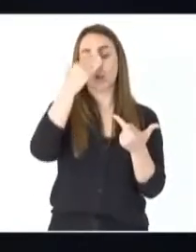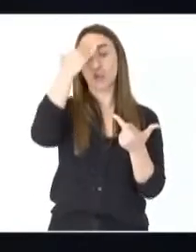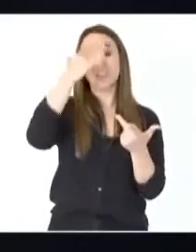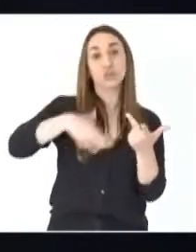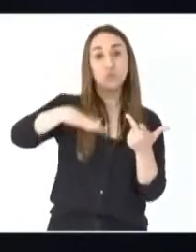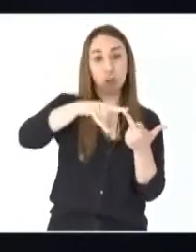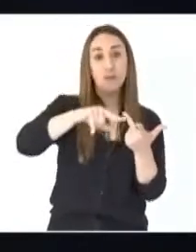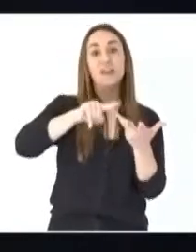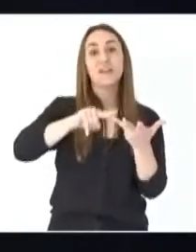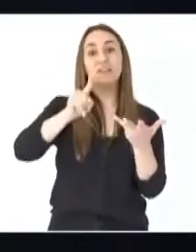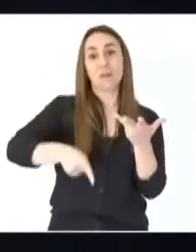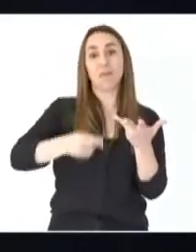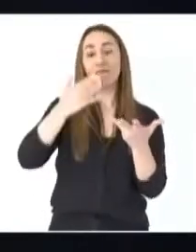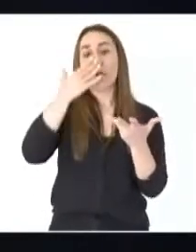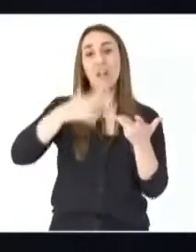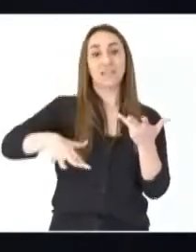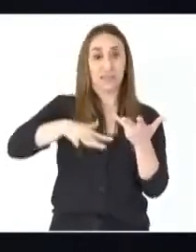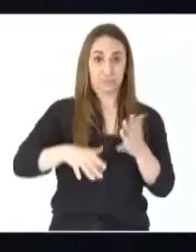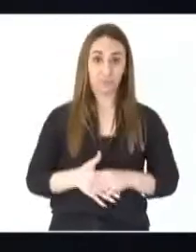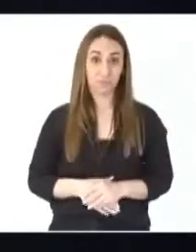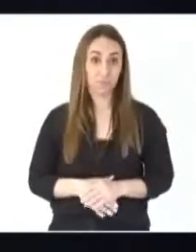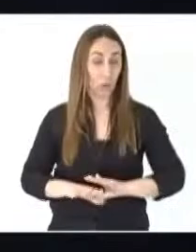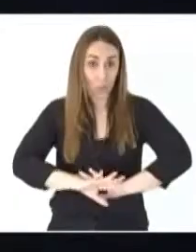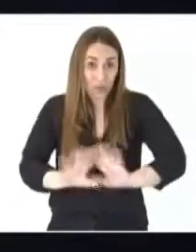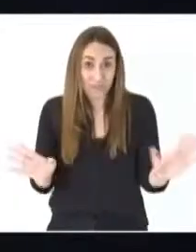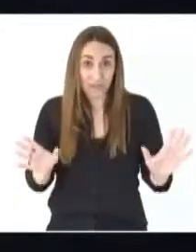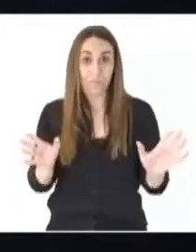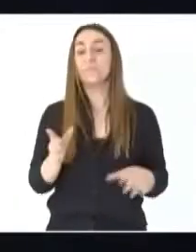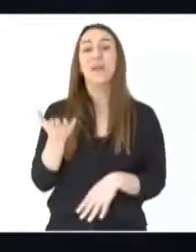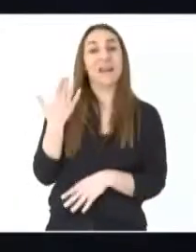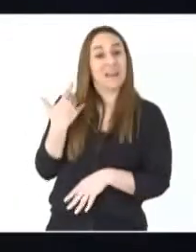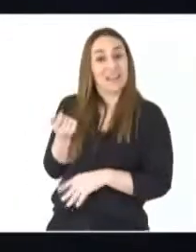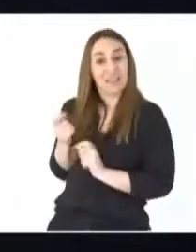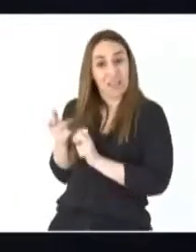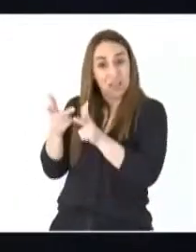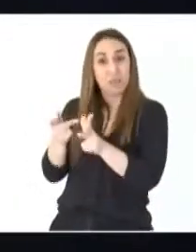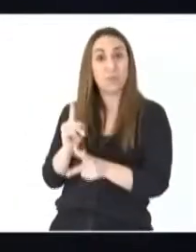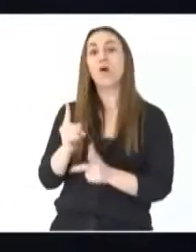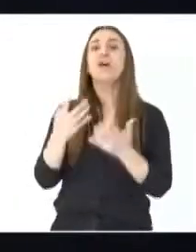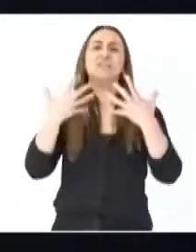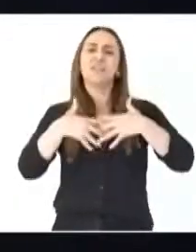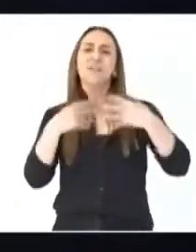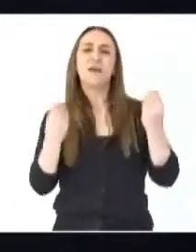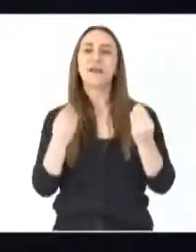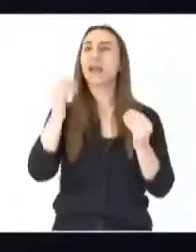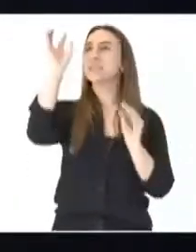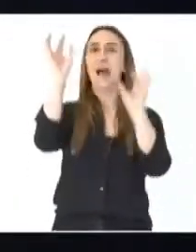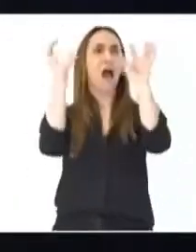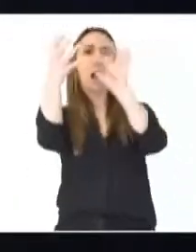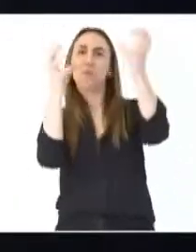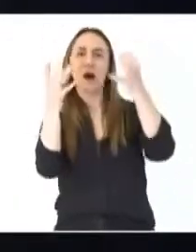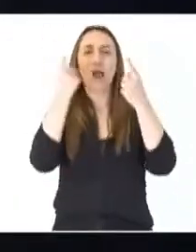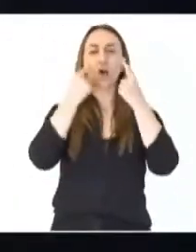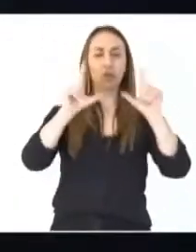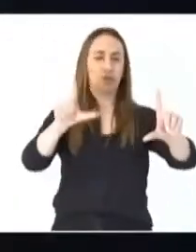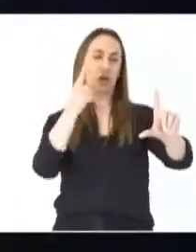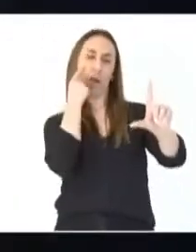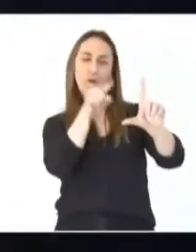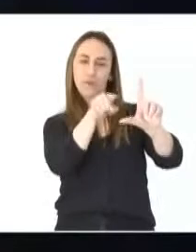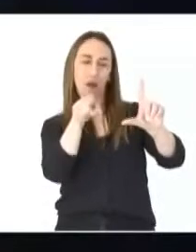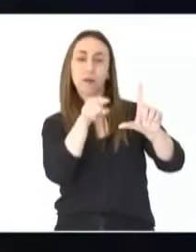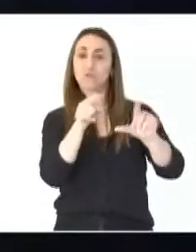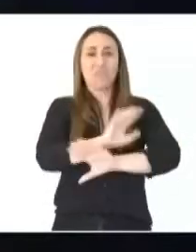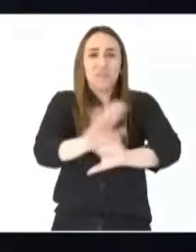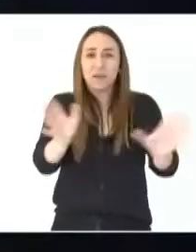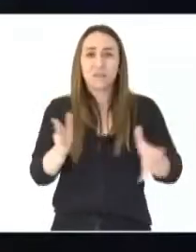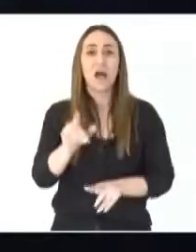vamos a reforzar el patrullaje para que eso no ocurra más. Recién decía Facundo, este sistema de biovigilancia del 90% no sirve solamente el sistema de biovigilancia. La